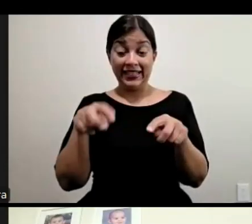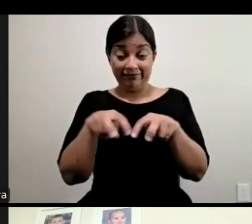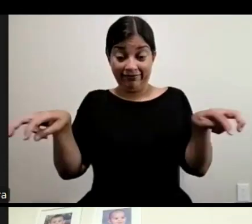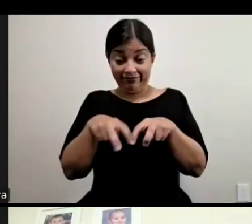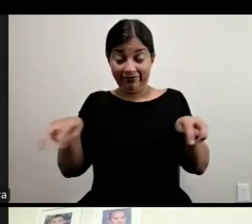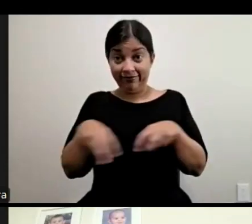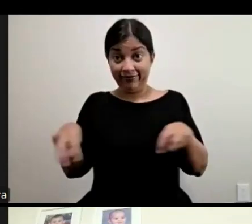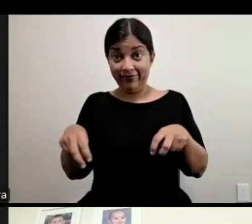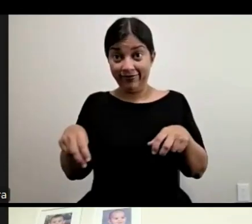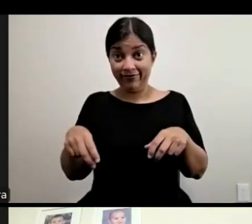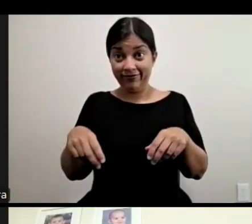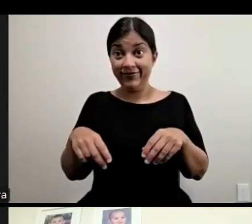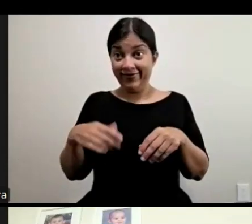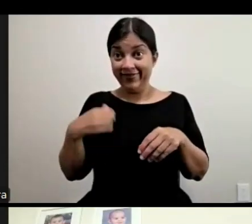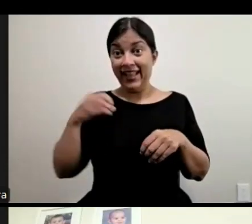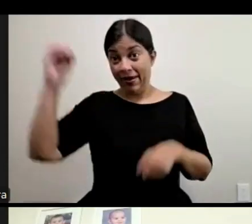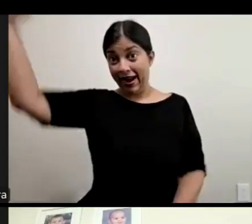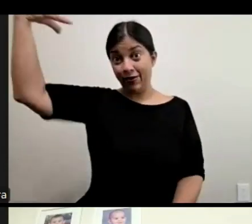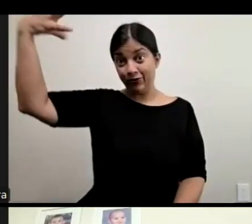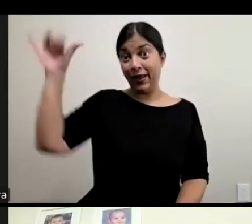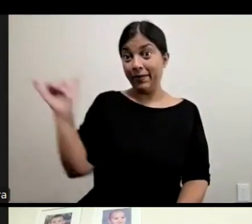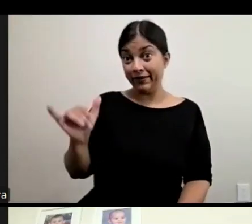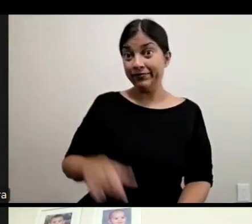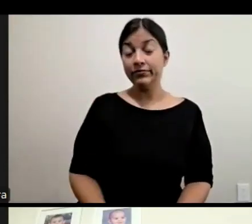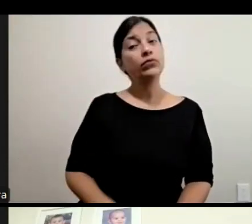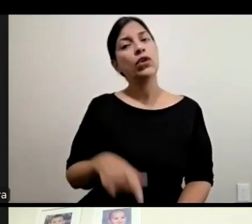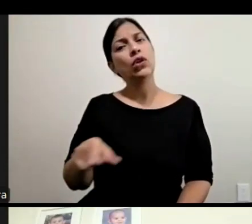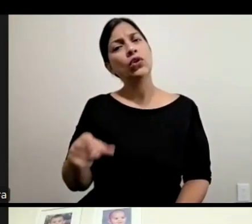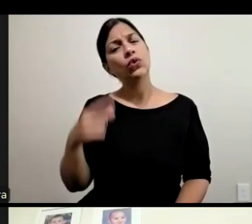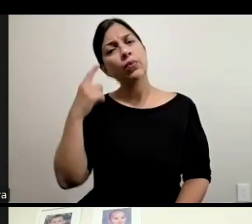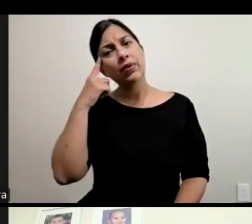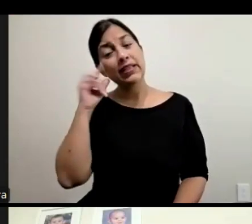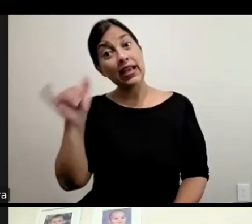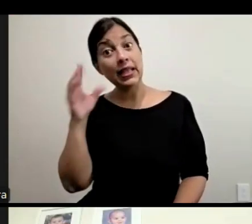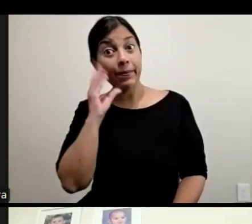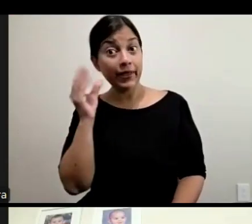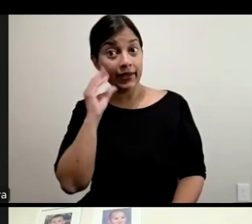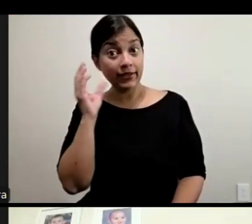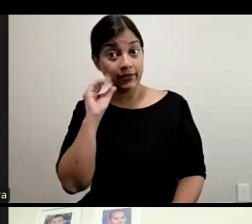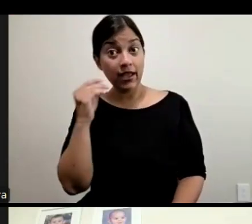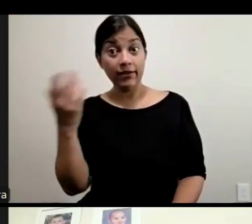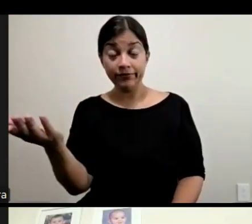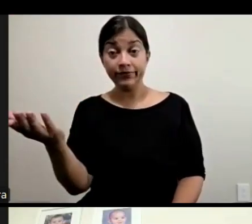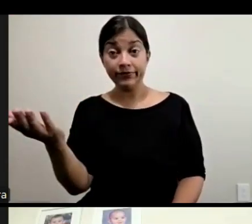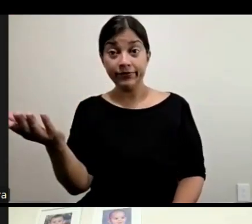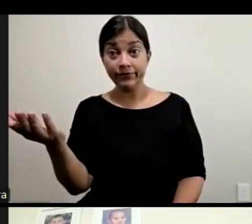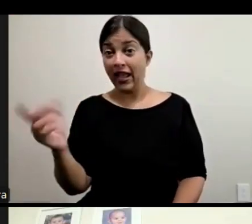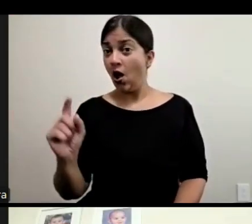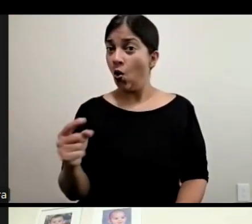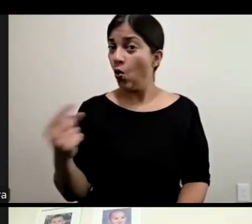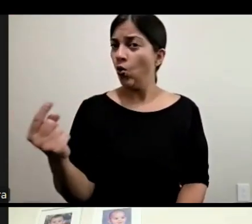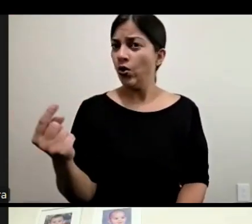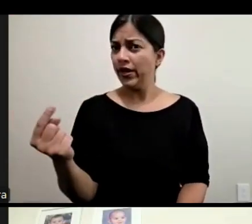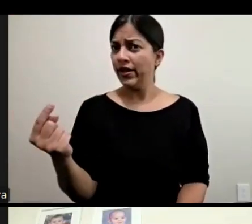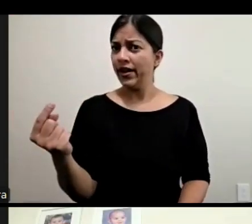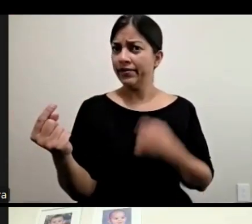iluminadas. Exacto. Pero entonces, Jorge, ¿tú entiendes que esa experiencia que básicamente ha sido la única que tú has tenido en montar